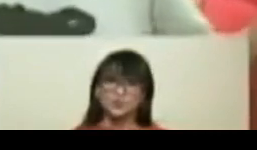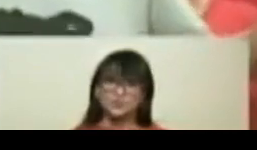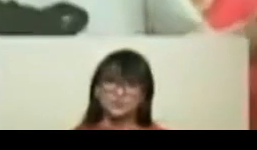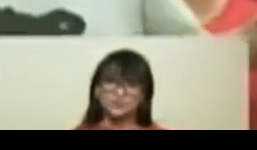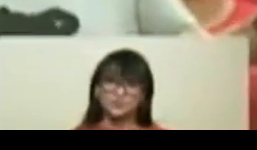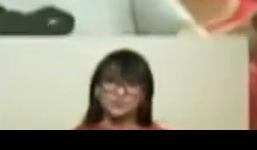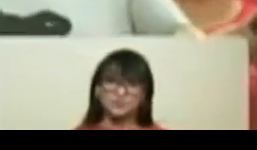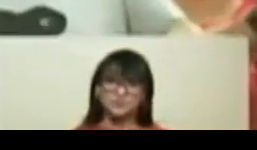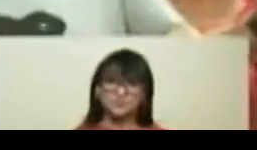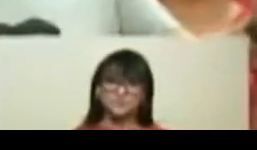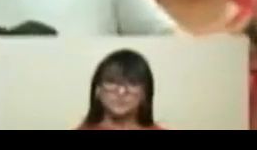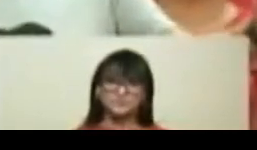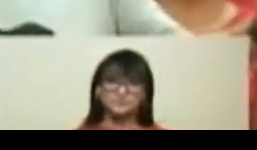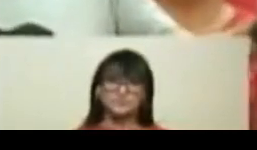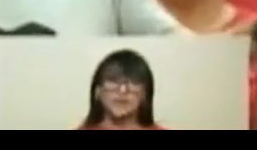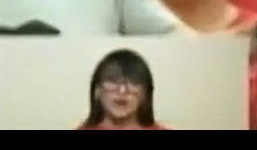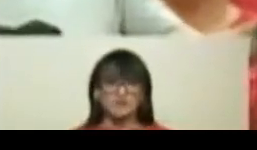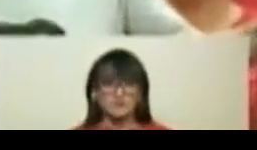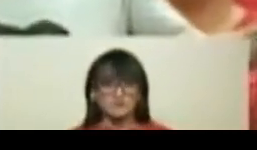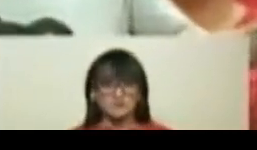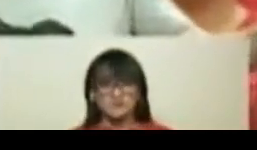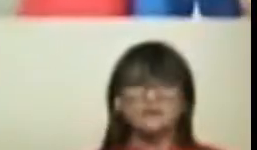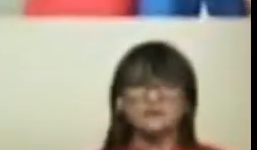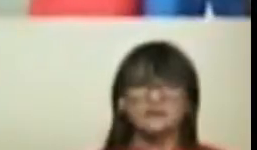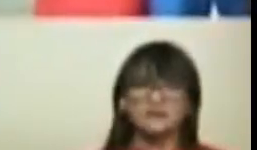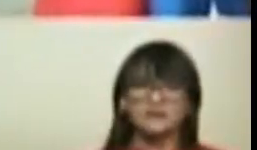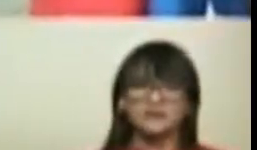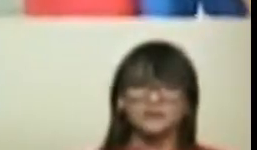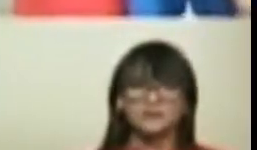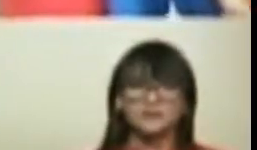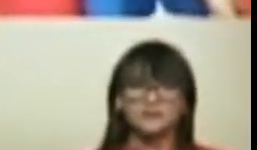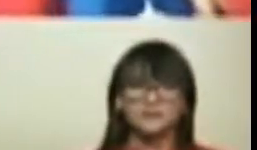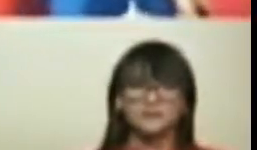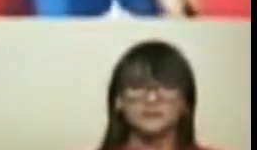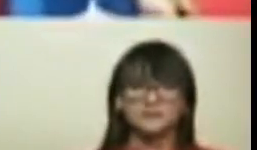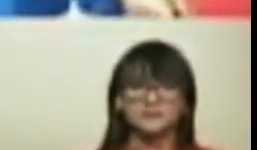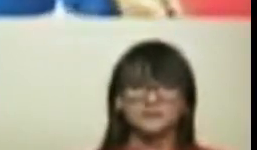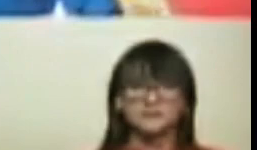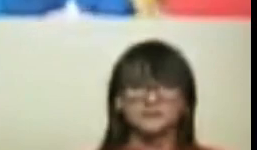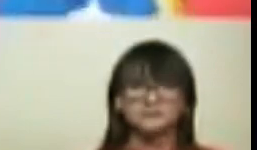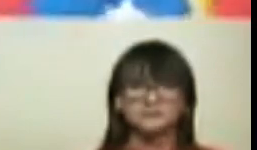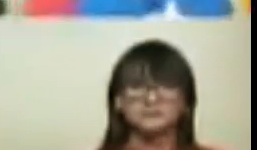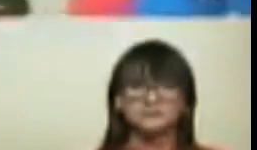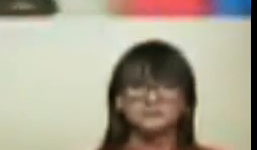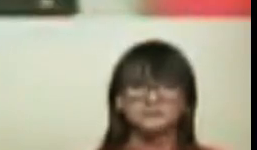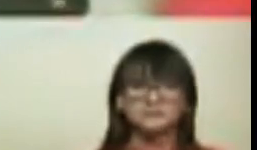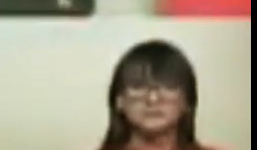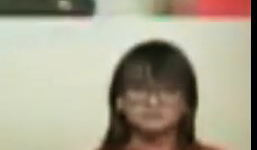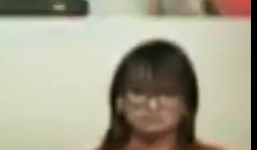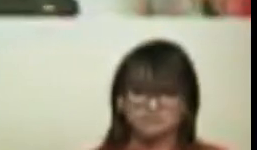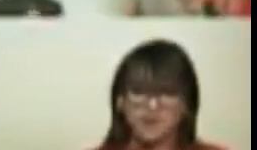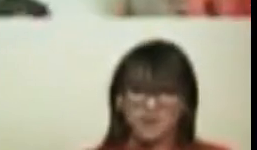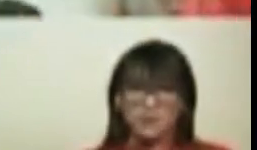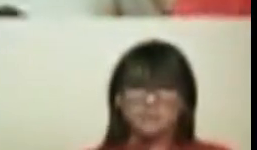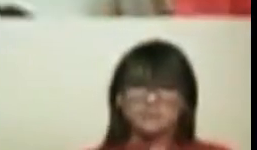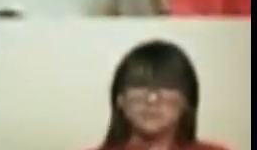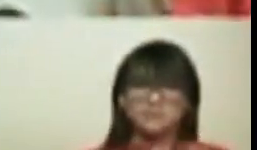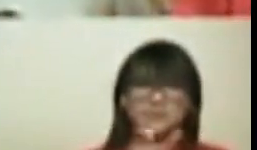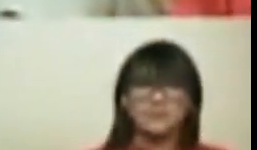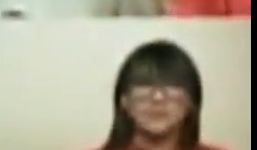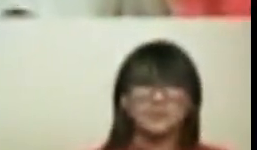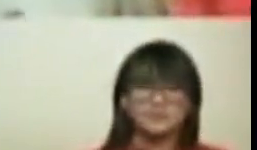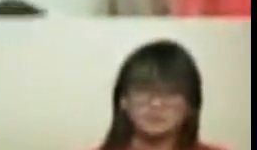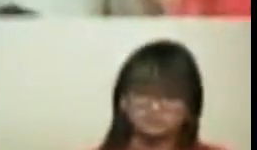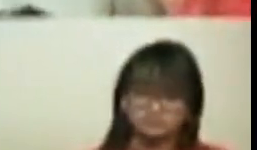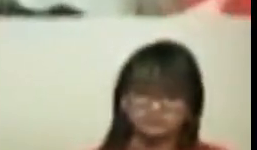cual nosotros estamos conectados firmemente y si me lo permites compatriota opositor te entiendo a mi